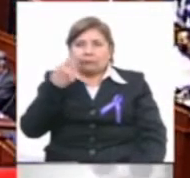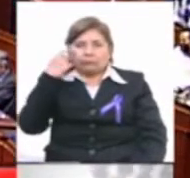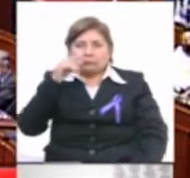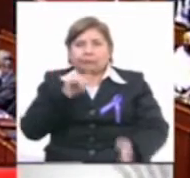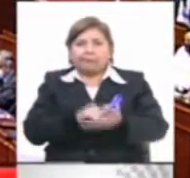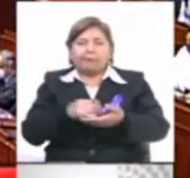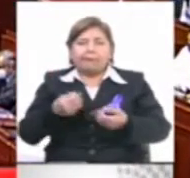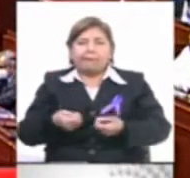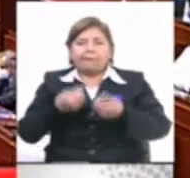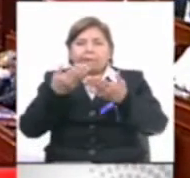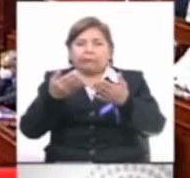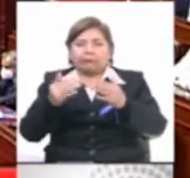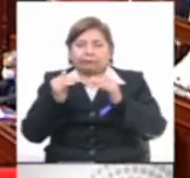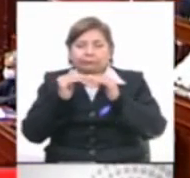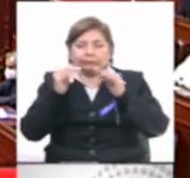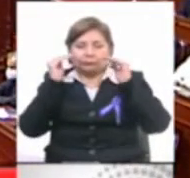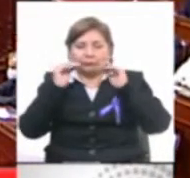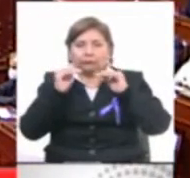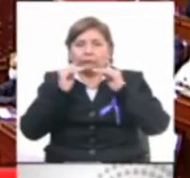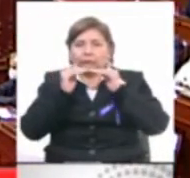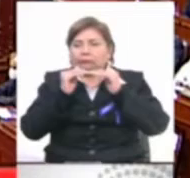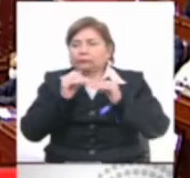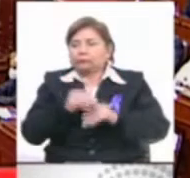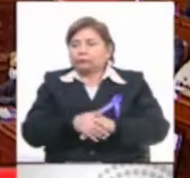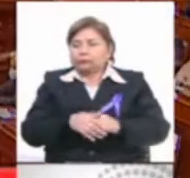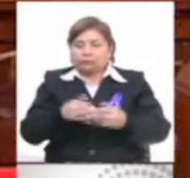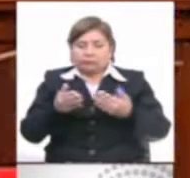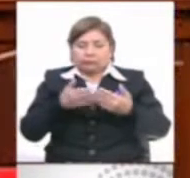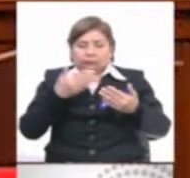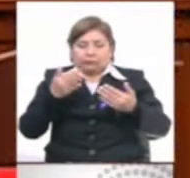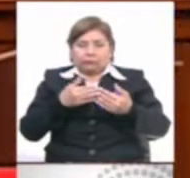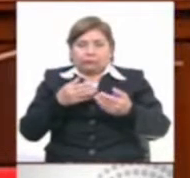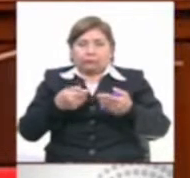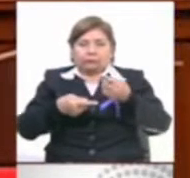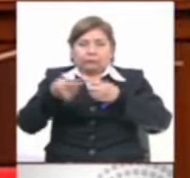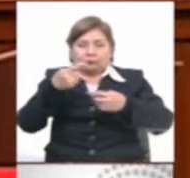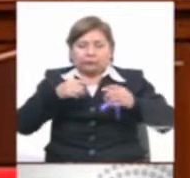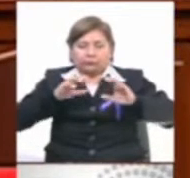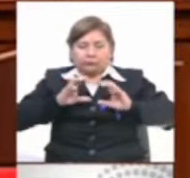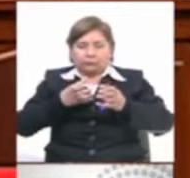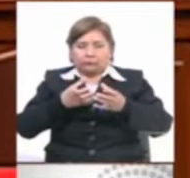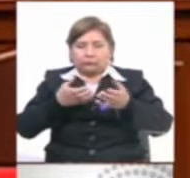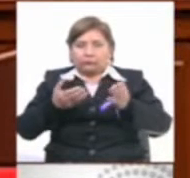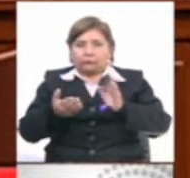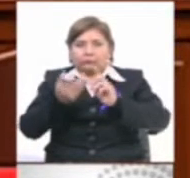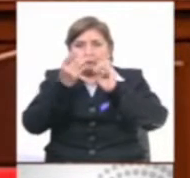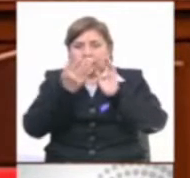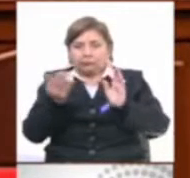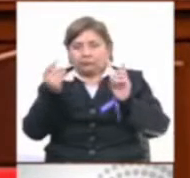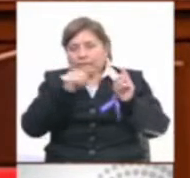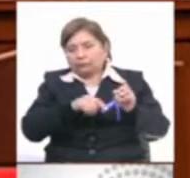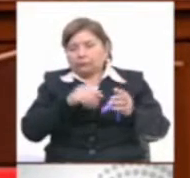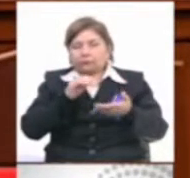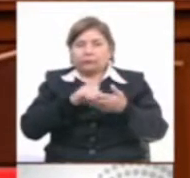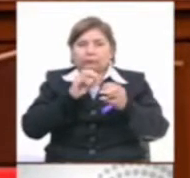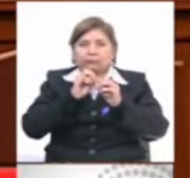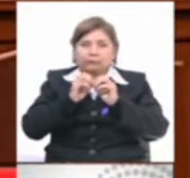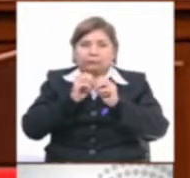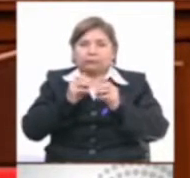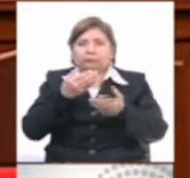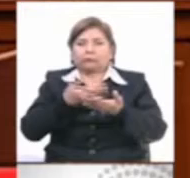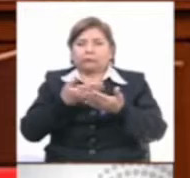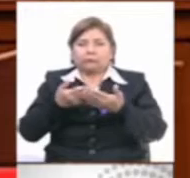para brindar igualdad de oportunidades, facilitar el regreso a las clases presenciales y remediar